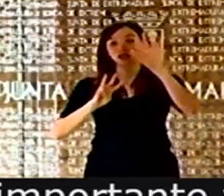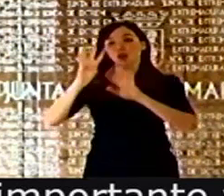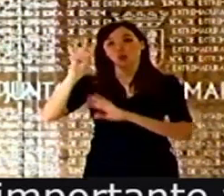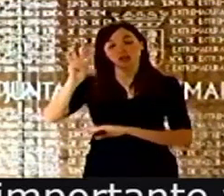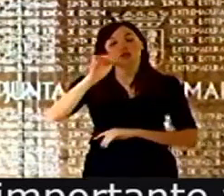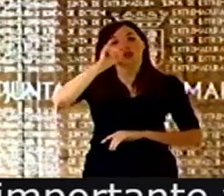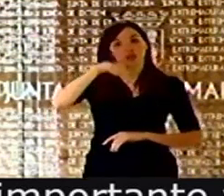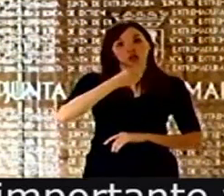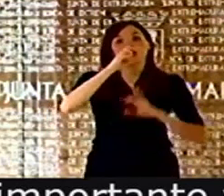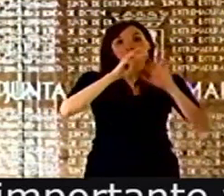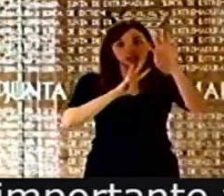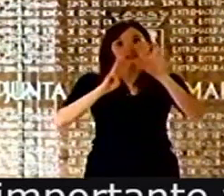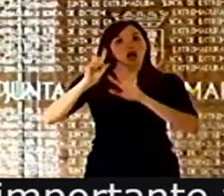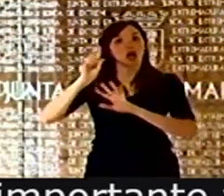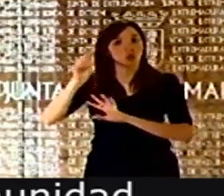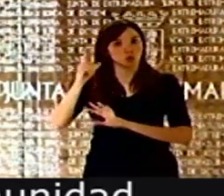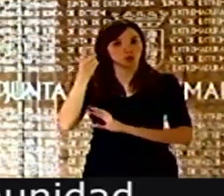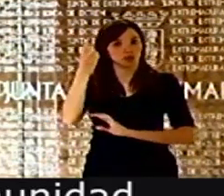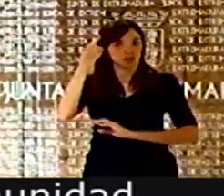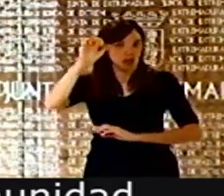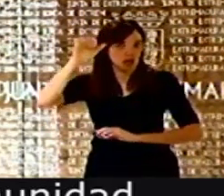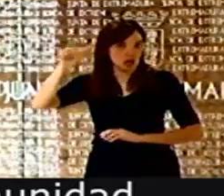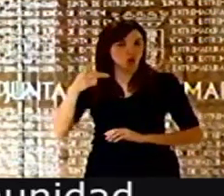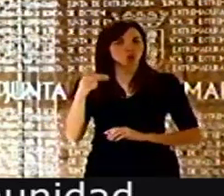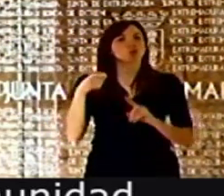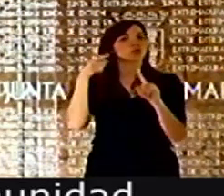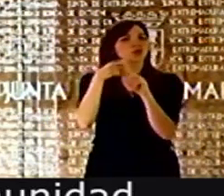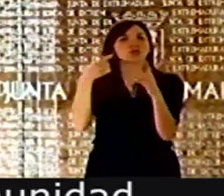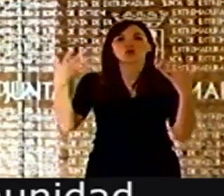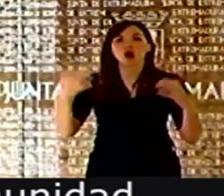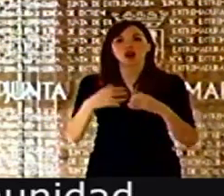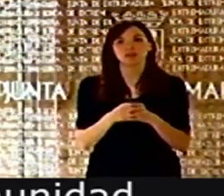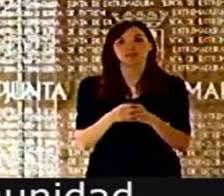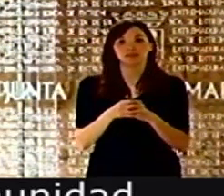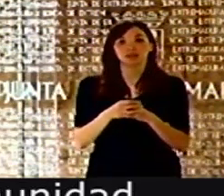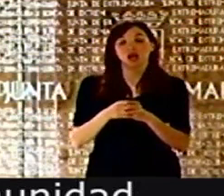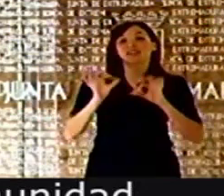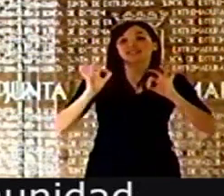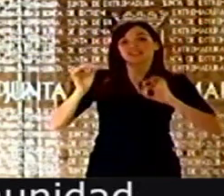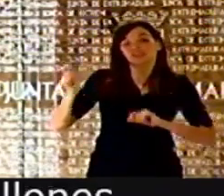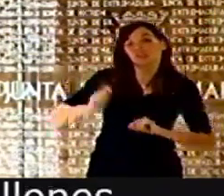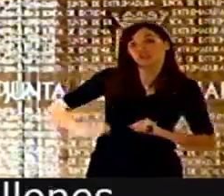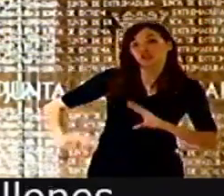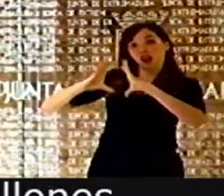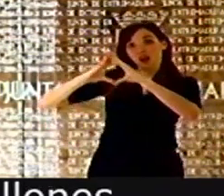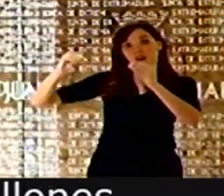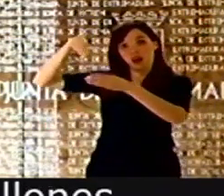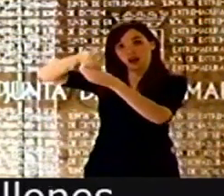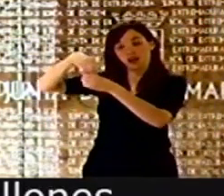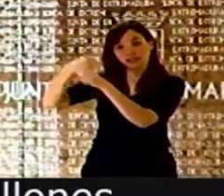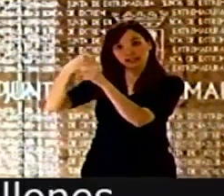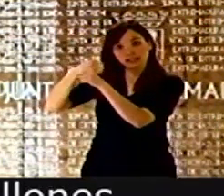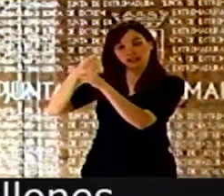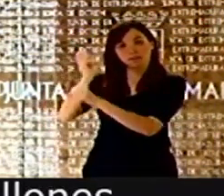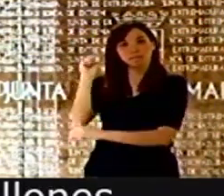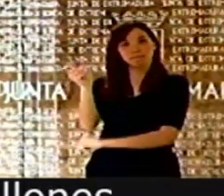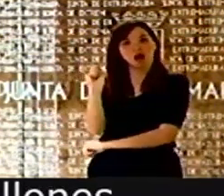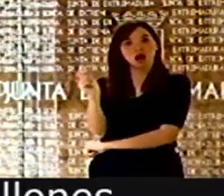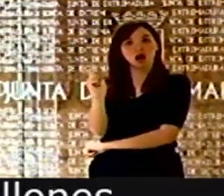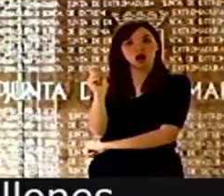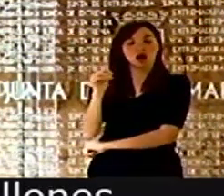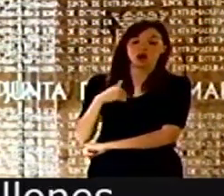91.584.181, que es el dato exacto, para el pago del personal de la universidad, una cantidad en la que se incluyen tanto los docentes e